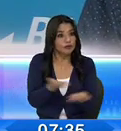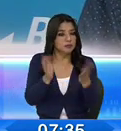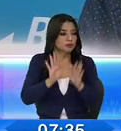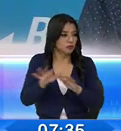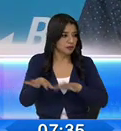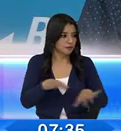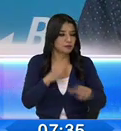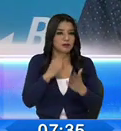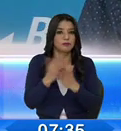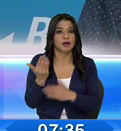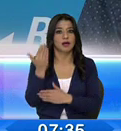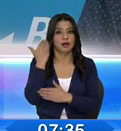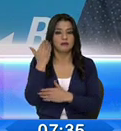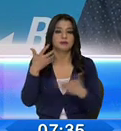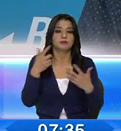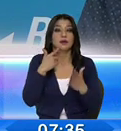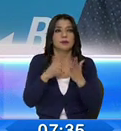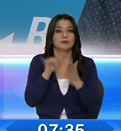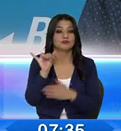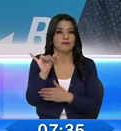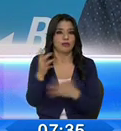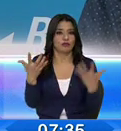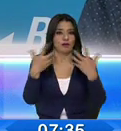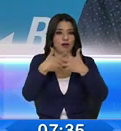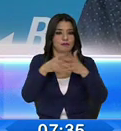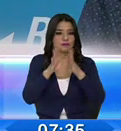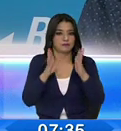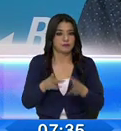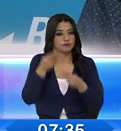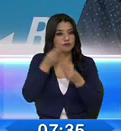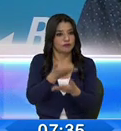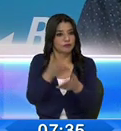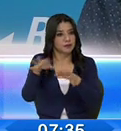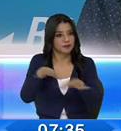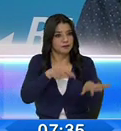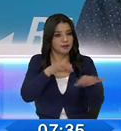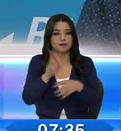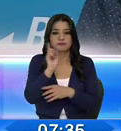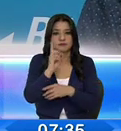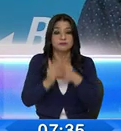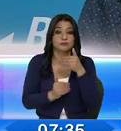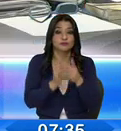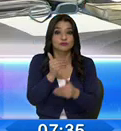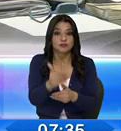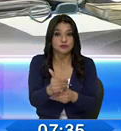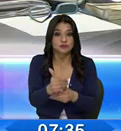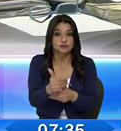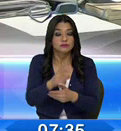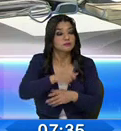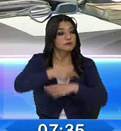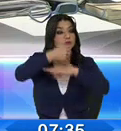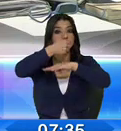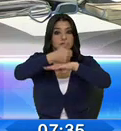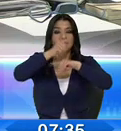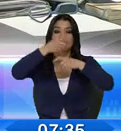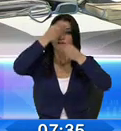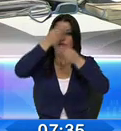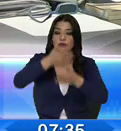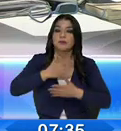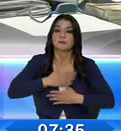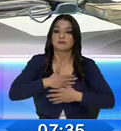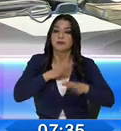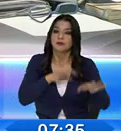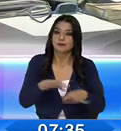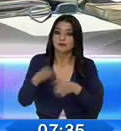habíamos antes no las famosas sabatinas eso tampoco de la rendición de cuentas porque el proceso es que la autoridad hable